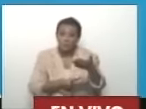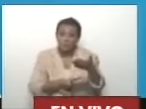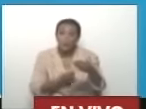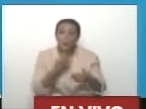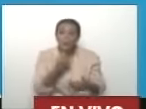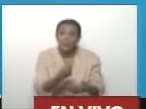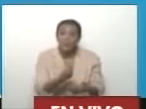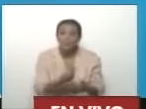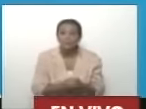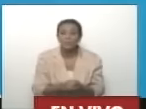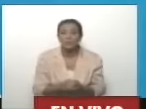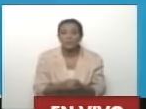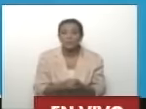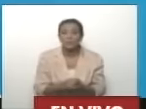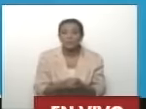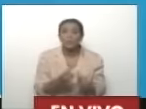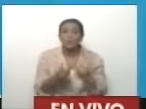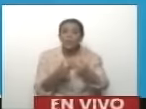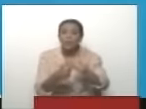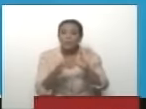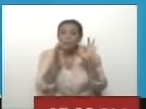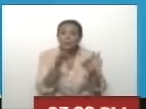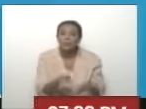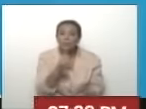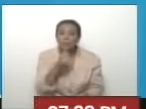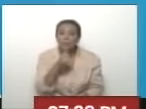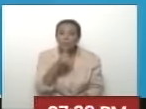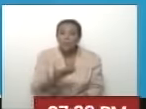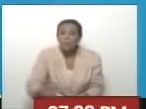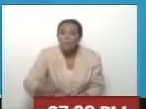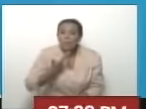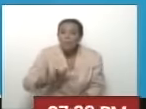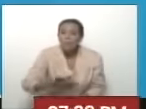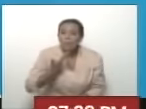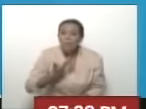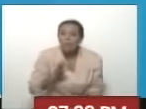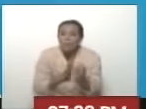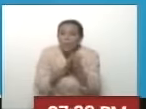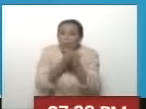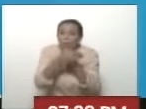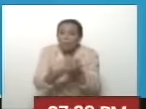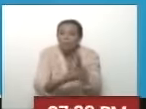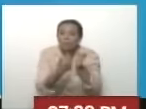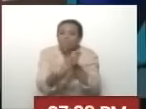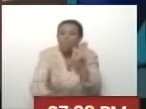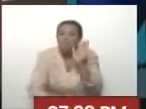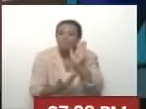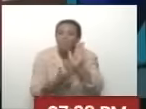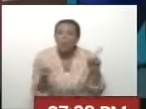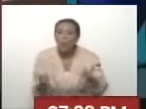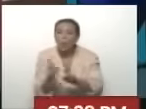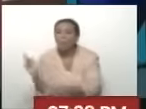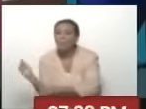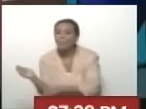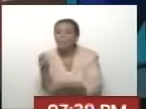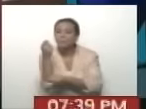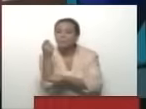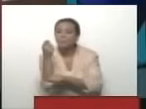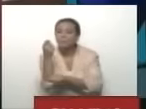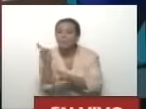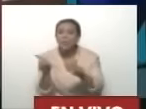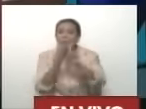dijera José Vicente Rangel, les traje una perlita aquí. Aquí tengo una perlita. Ernesto Villegas, la acaba, mira,